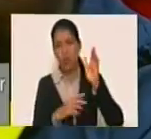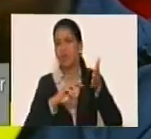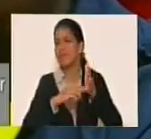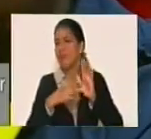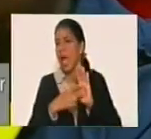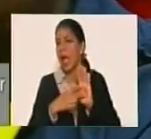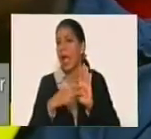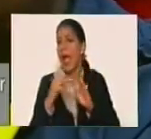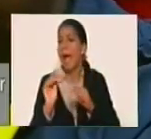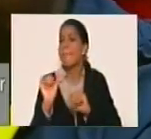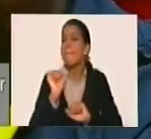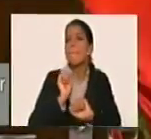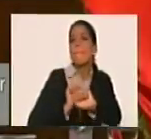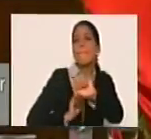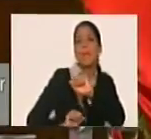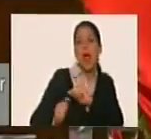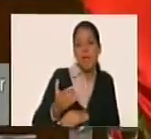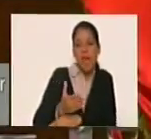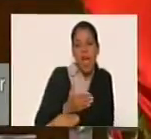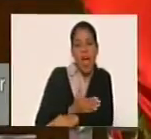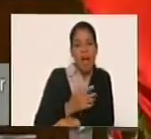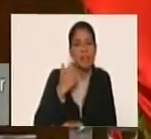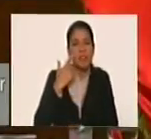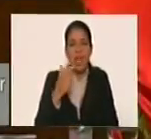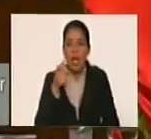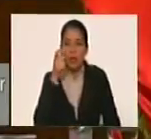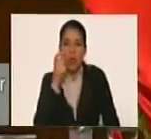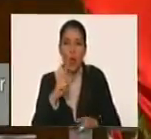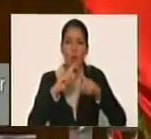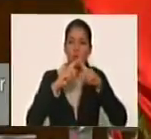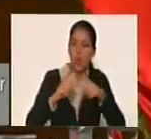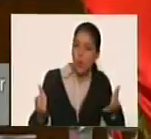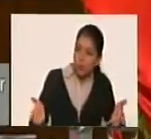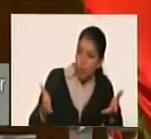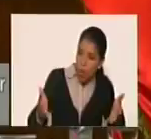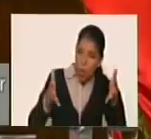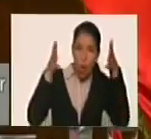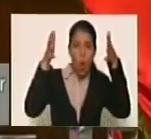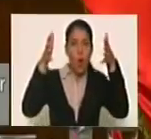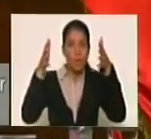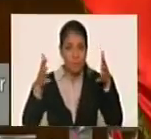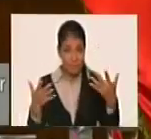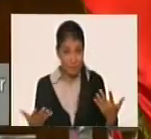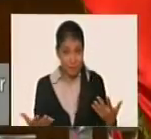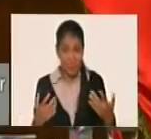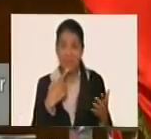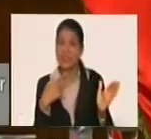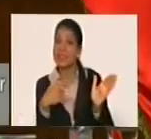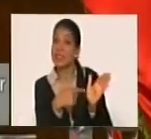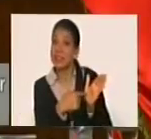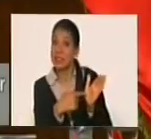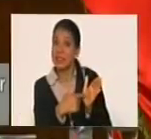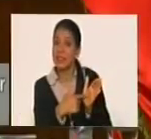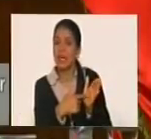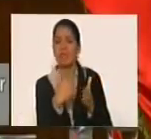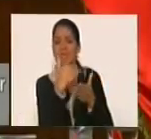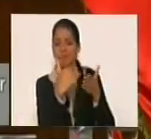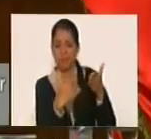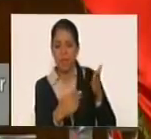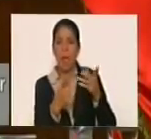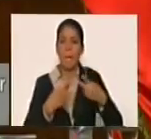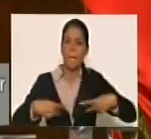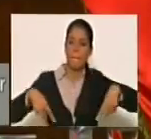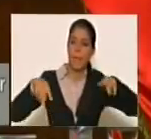preventivas. Cuando conceptualiza, cuando dirige, cuando orienta y nos dice, ¿verdad? Toda esta parte de los valores, de